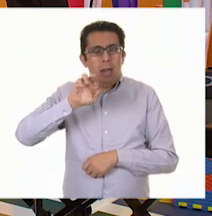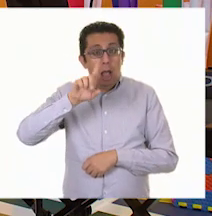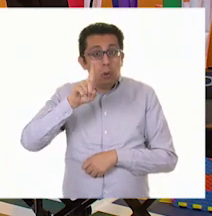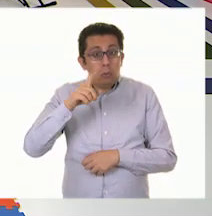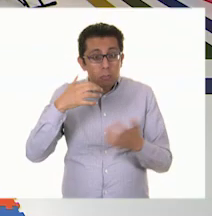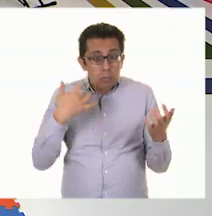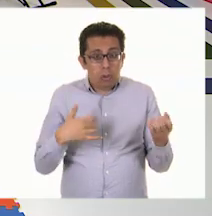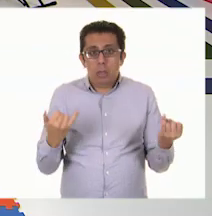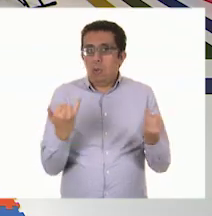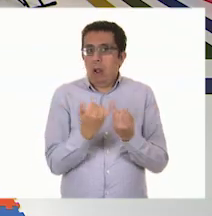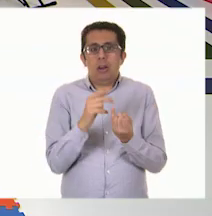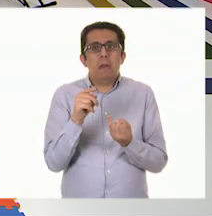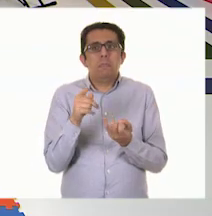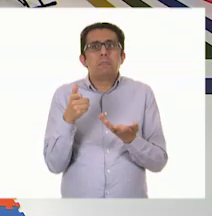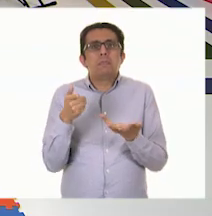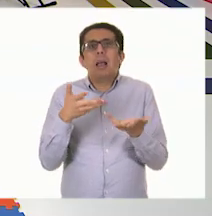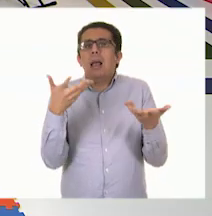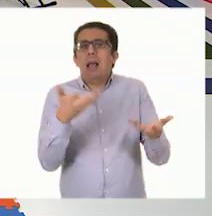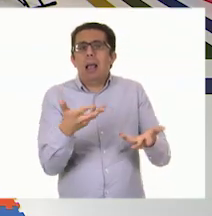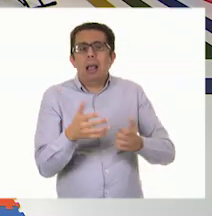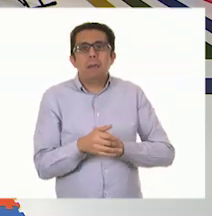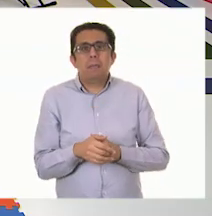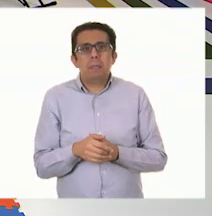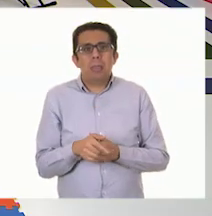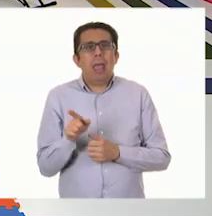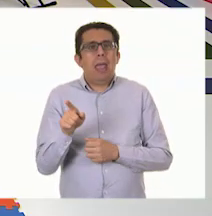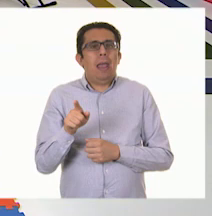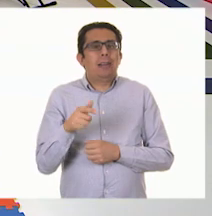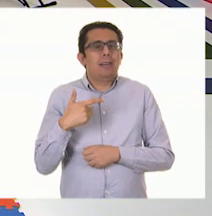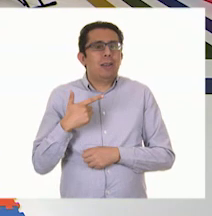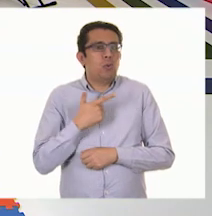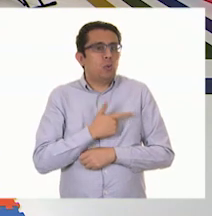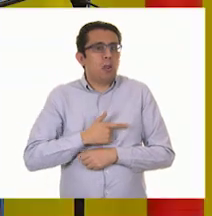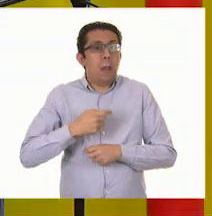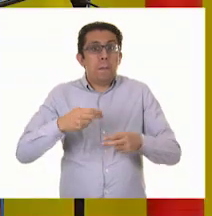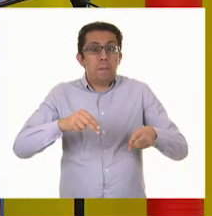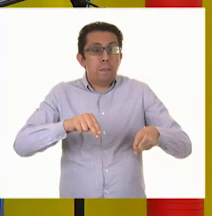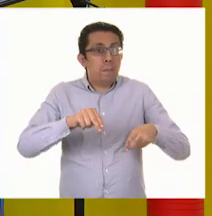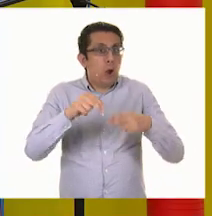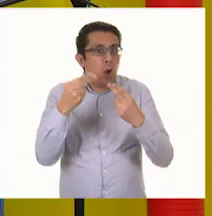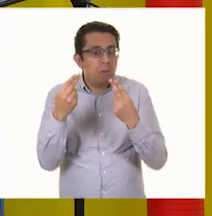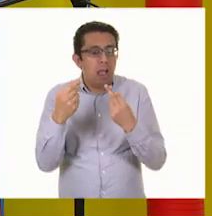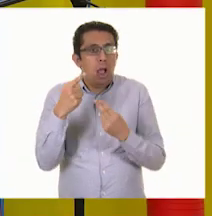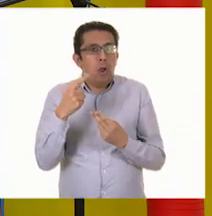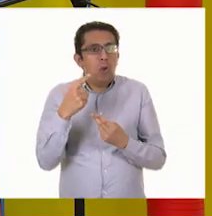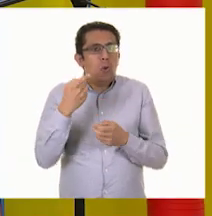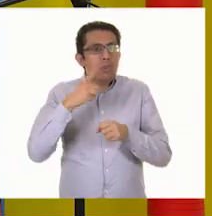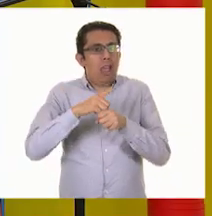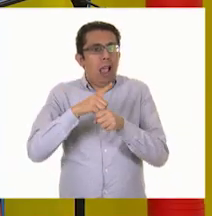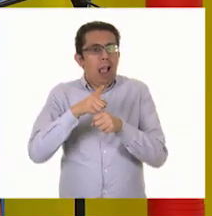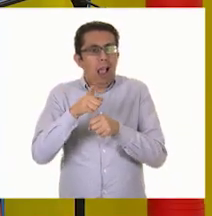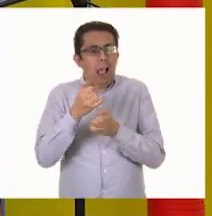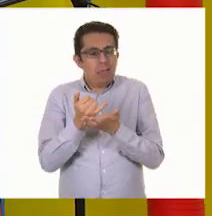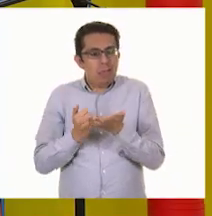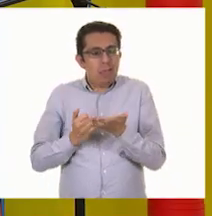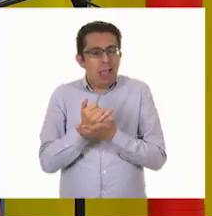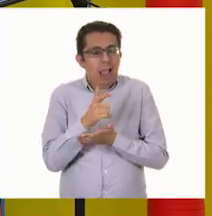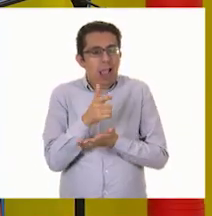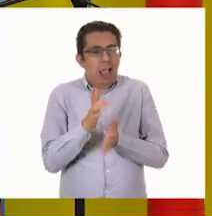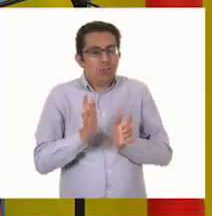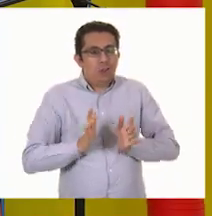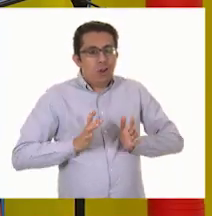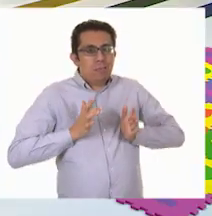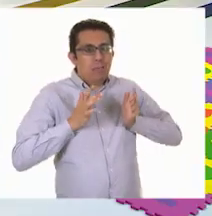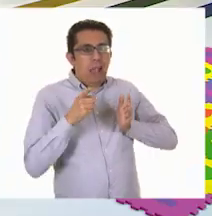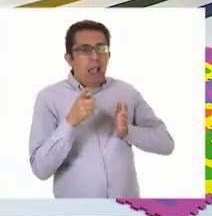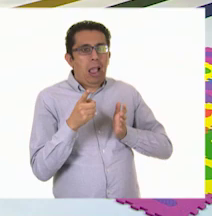Bach? Bueno, Bach también era muy bromista. Entonces, un día decidió sorprender a su amigo Leopold